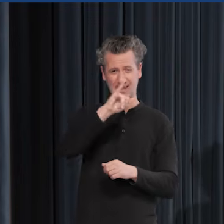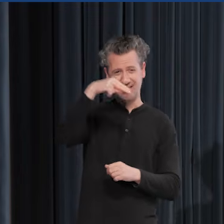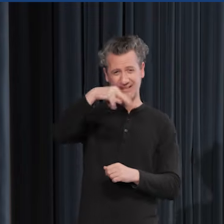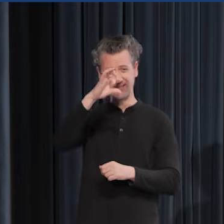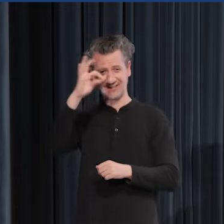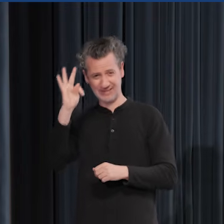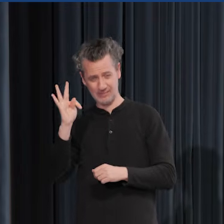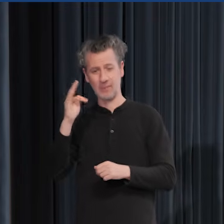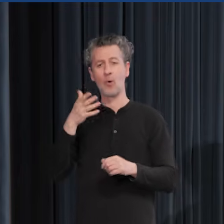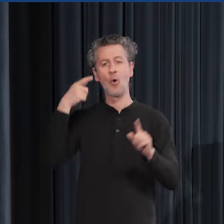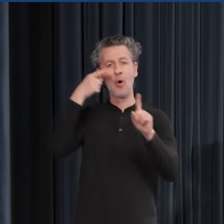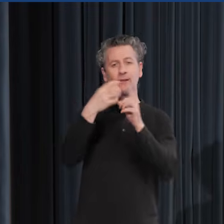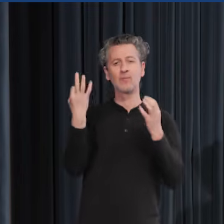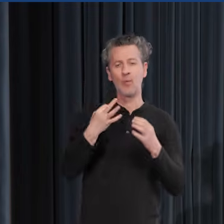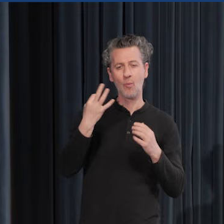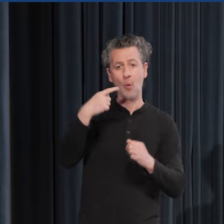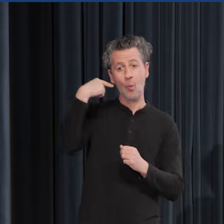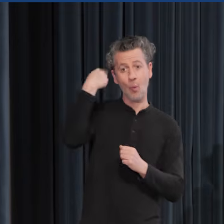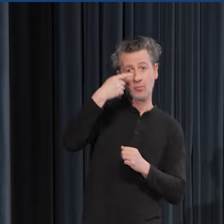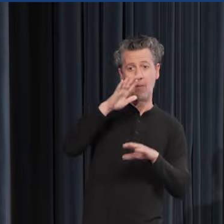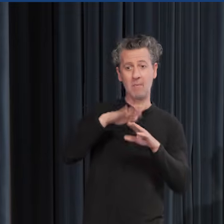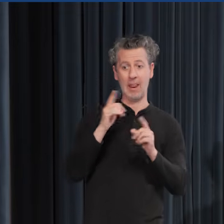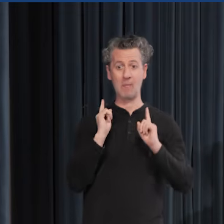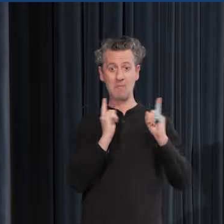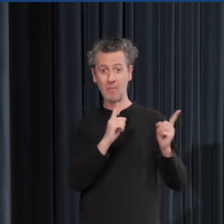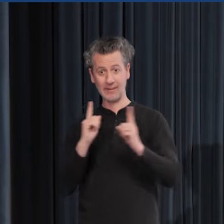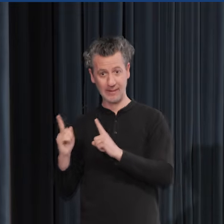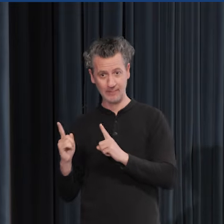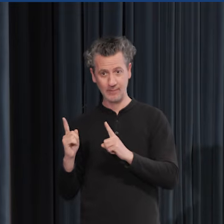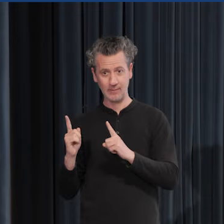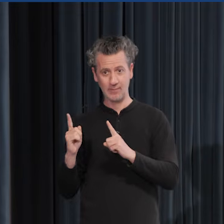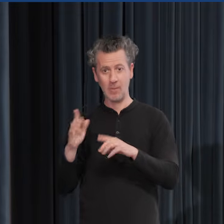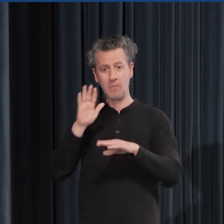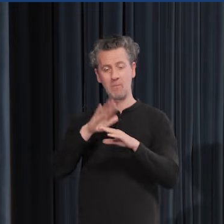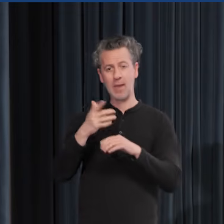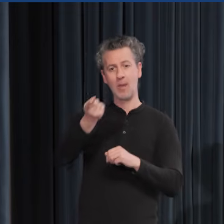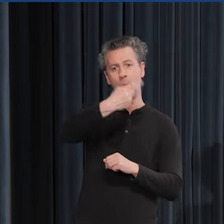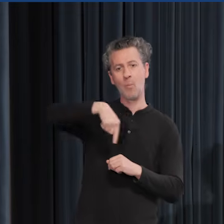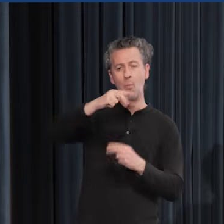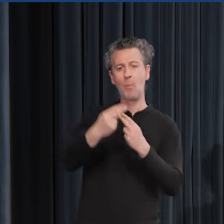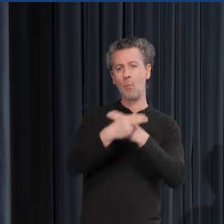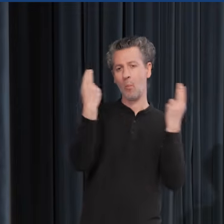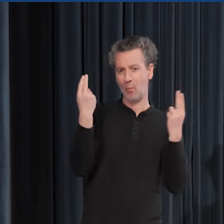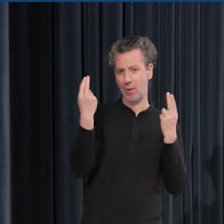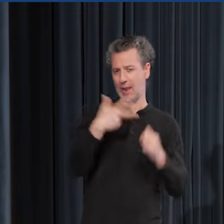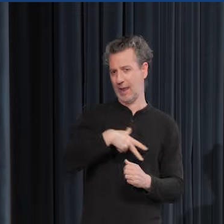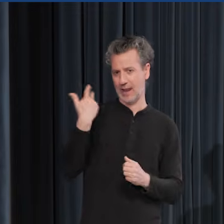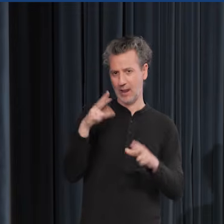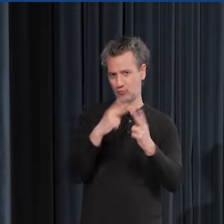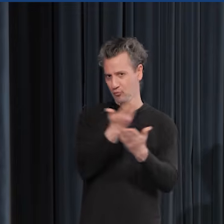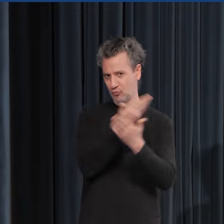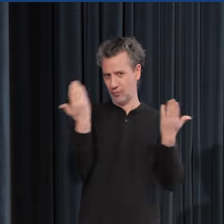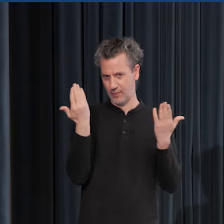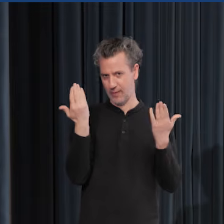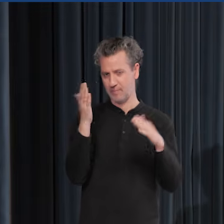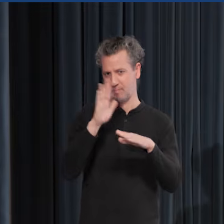el objetivo de acercar la cultura preventiva al público en general, a la sociedad, a través